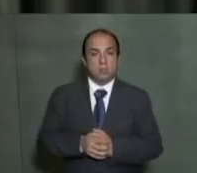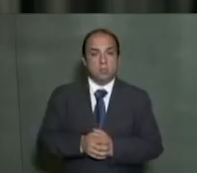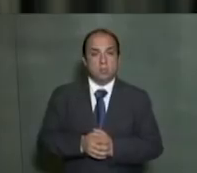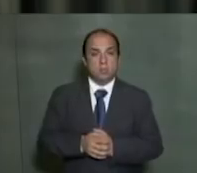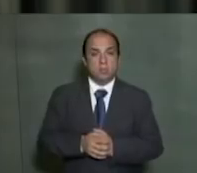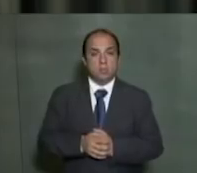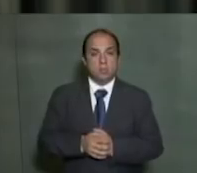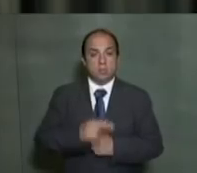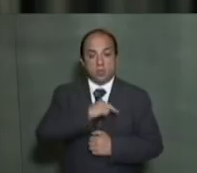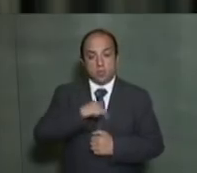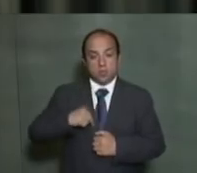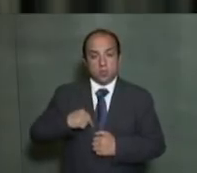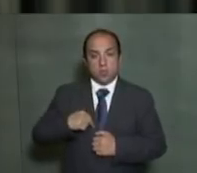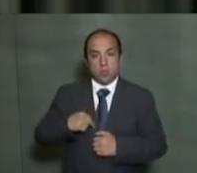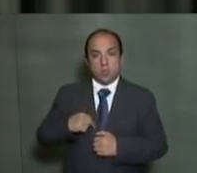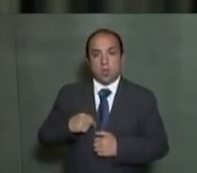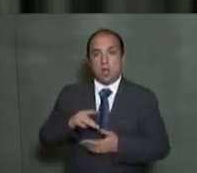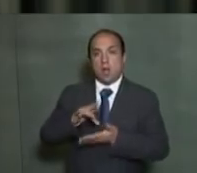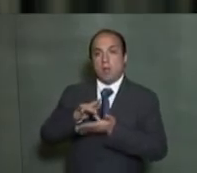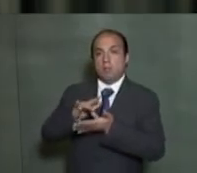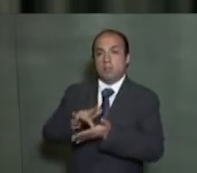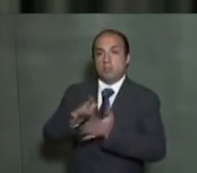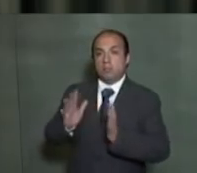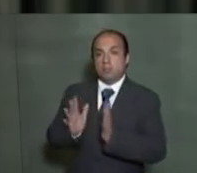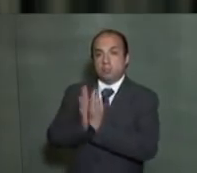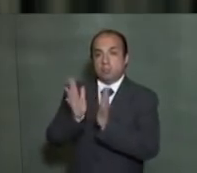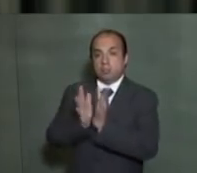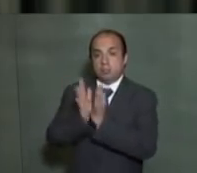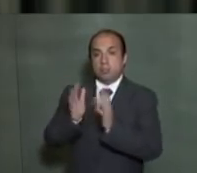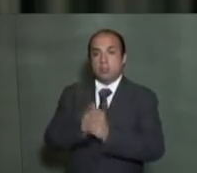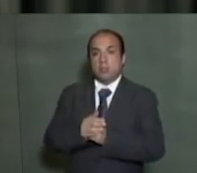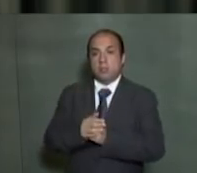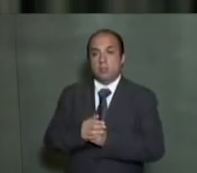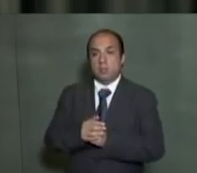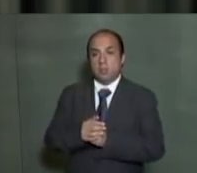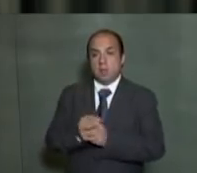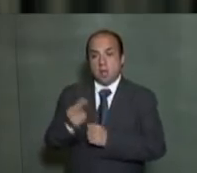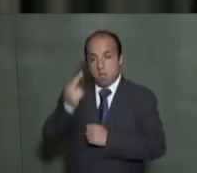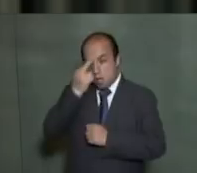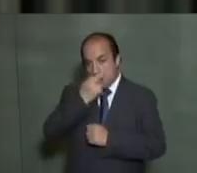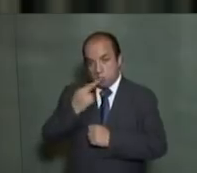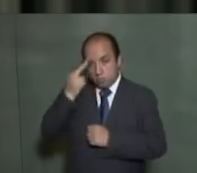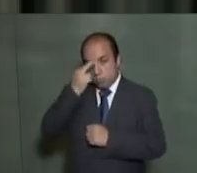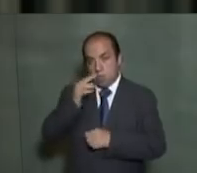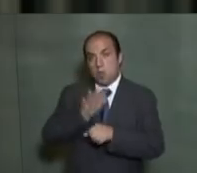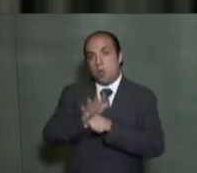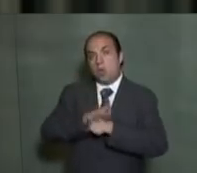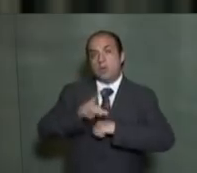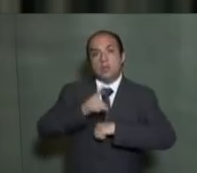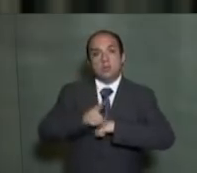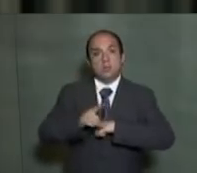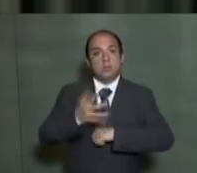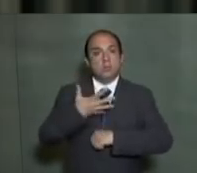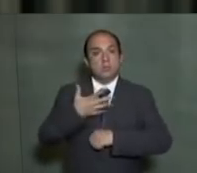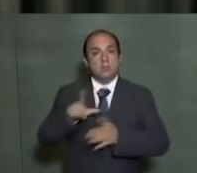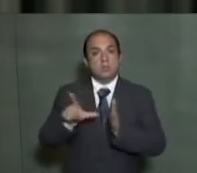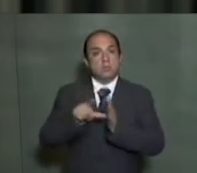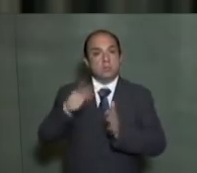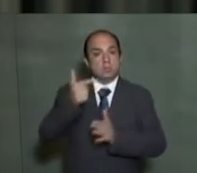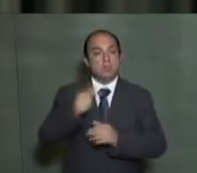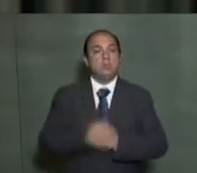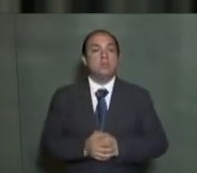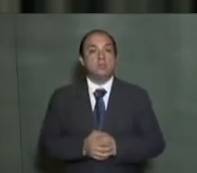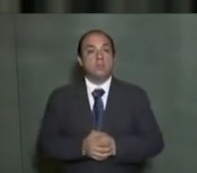para participar en las acciones de determinación de las vulnerabilidades de la línea 12.